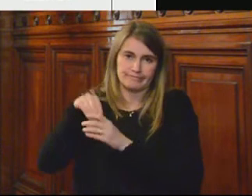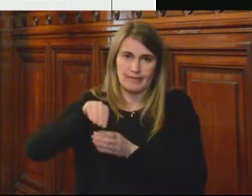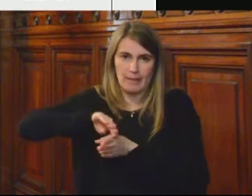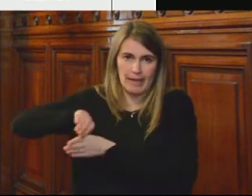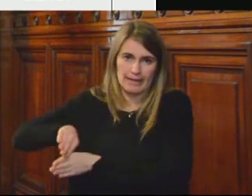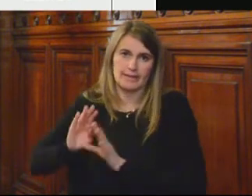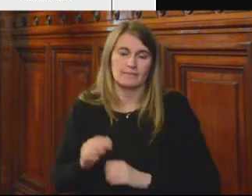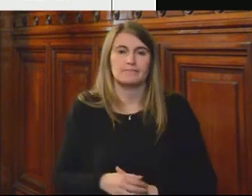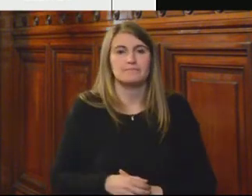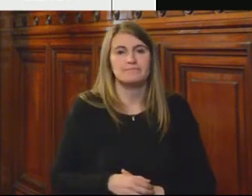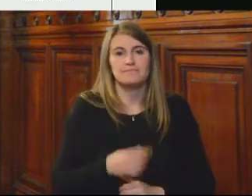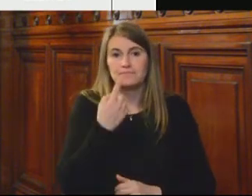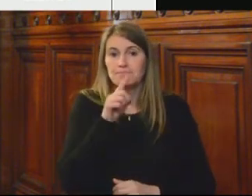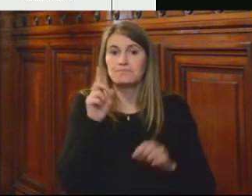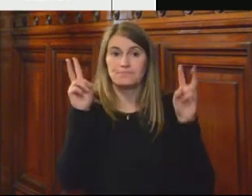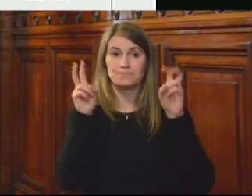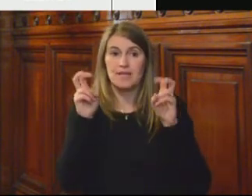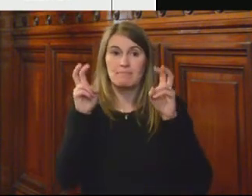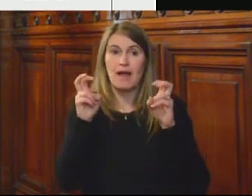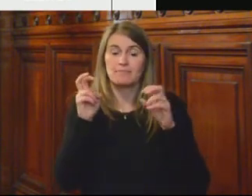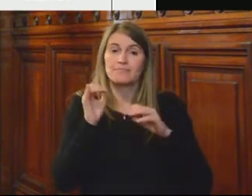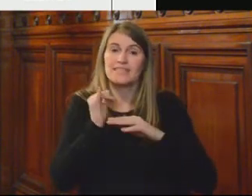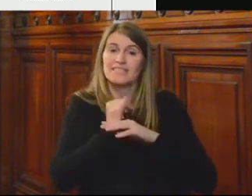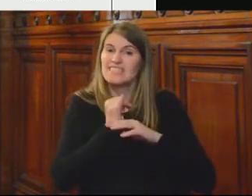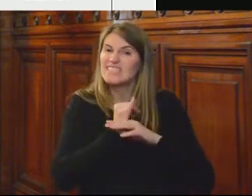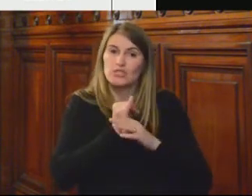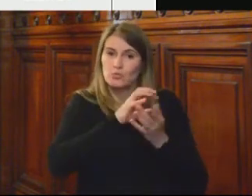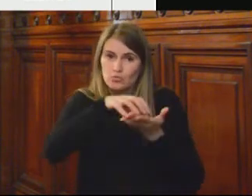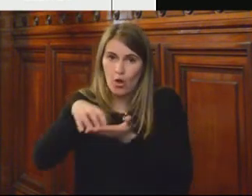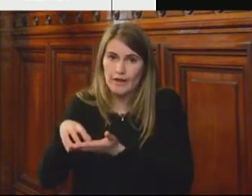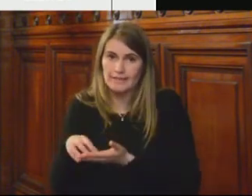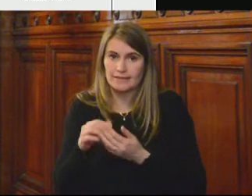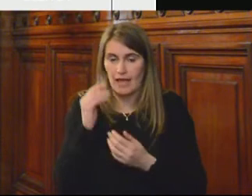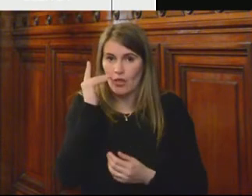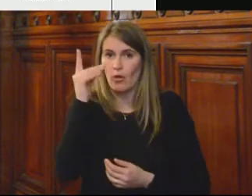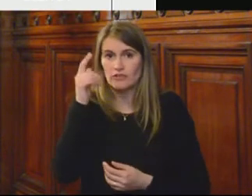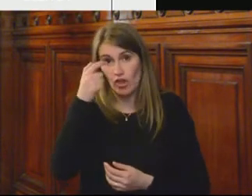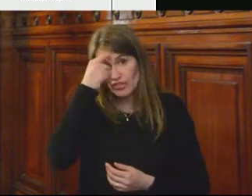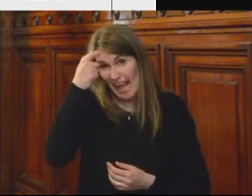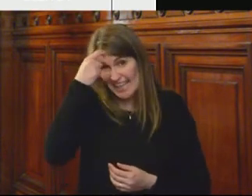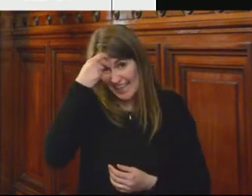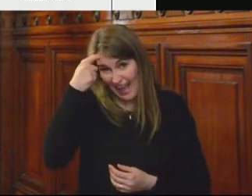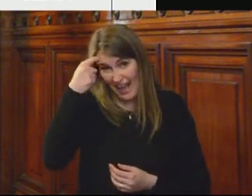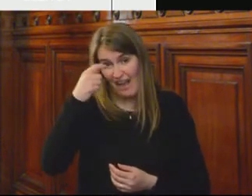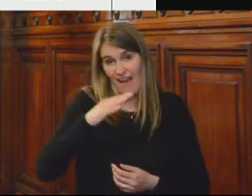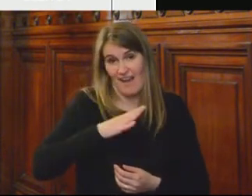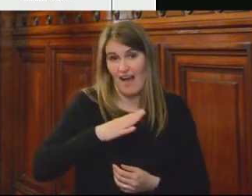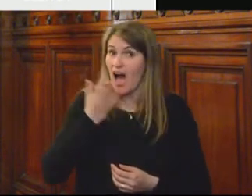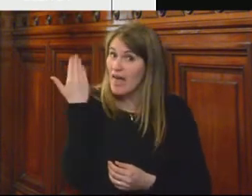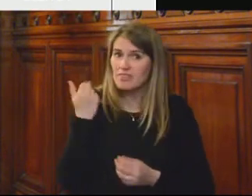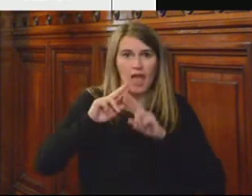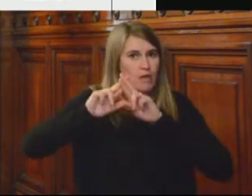por ejemplo, el tema de las instituciones de educación técnica, que habían sido